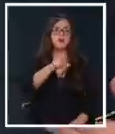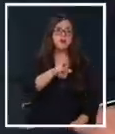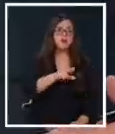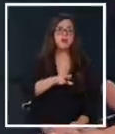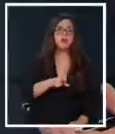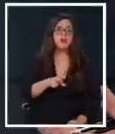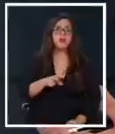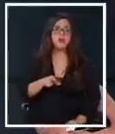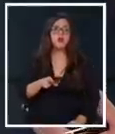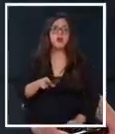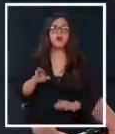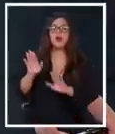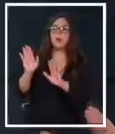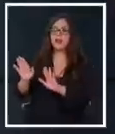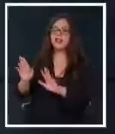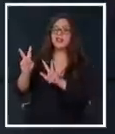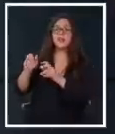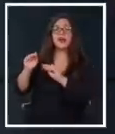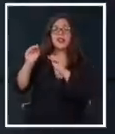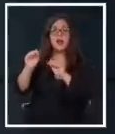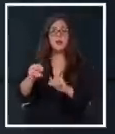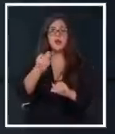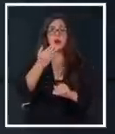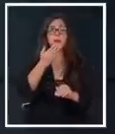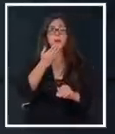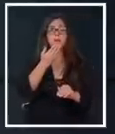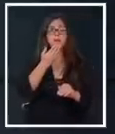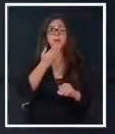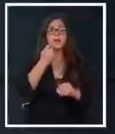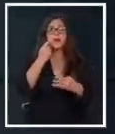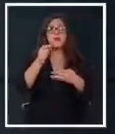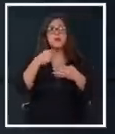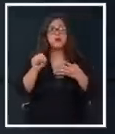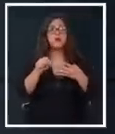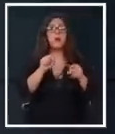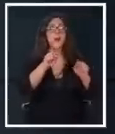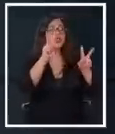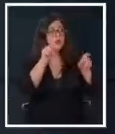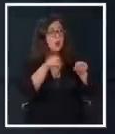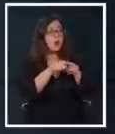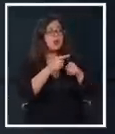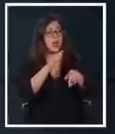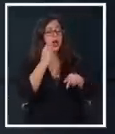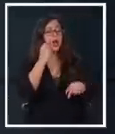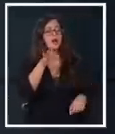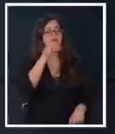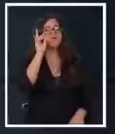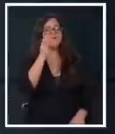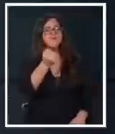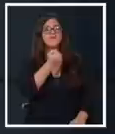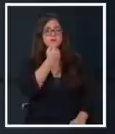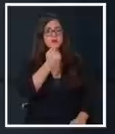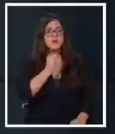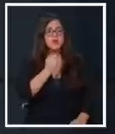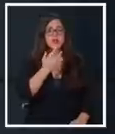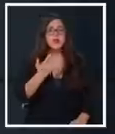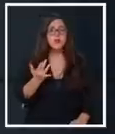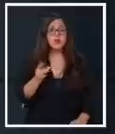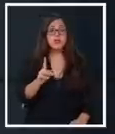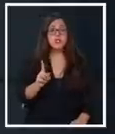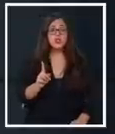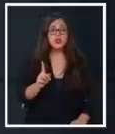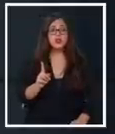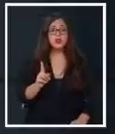haciendo entregar el apoyo reconociendo también que me parece reconociendo cuando hay errores porque porque si no